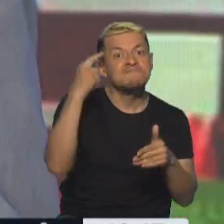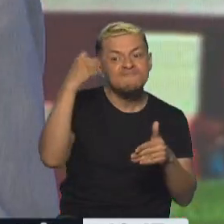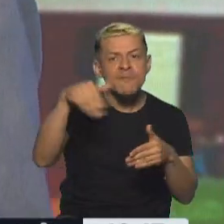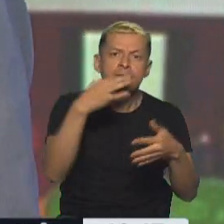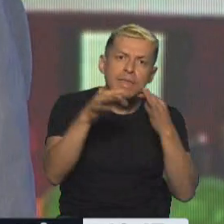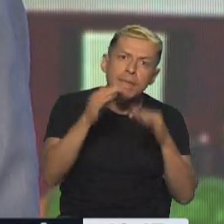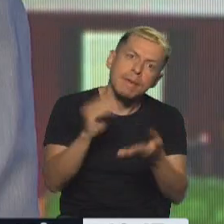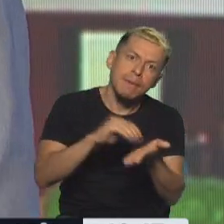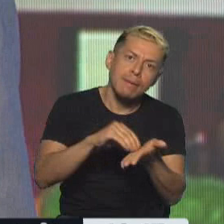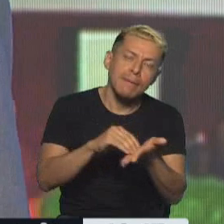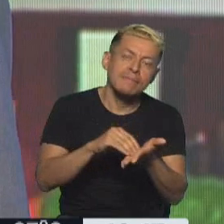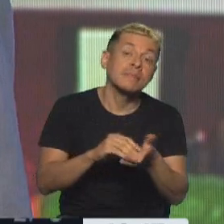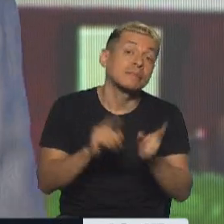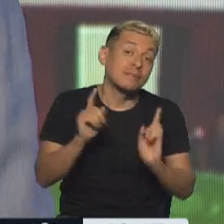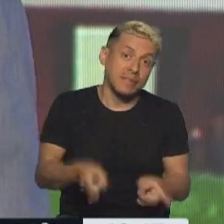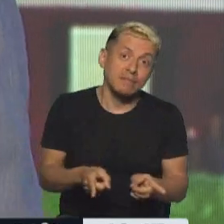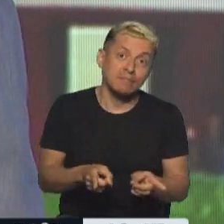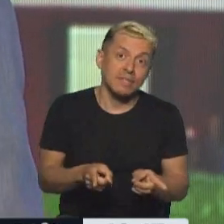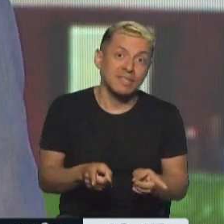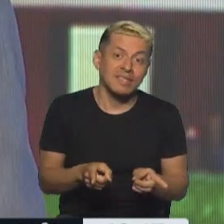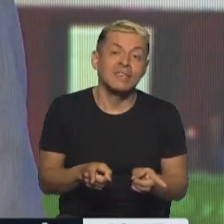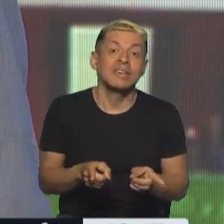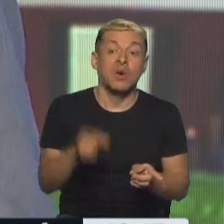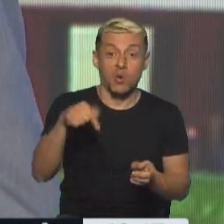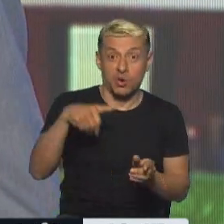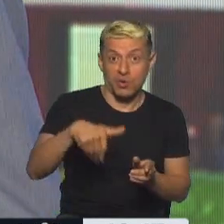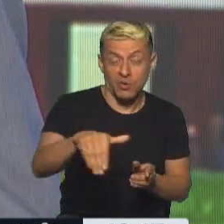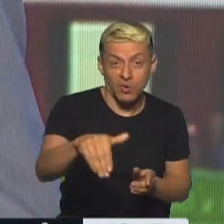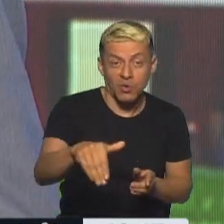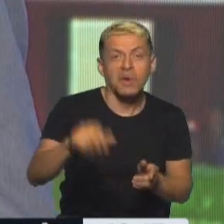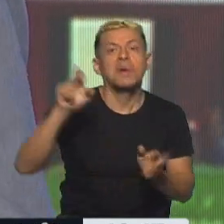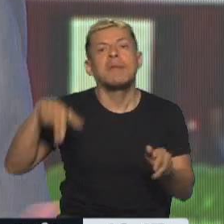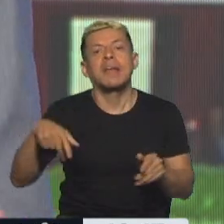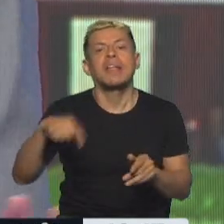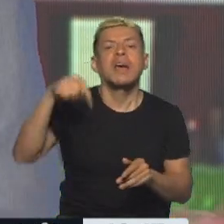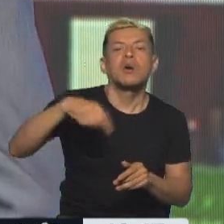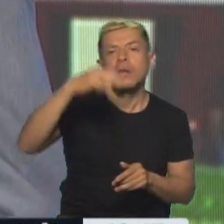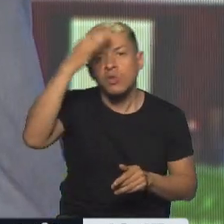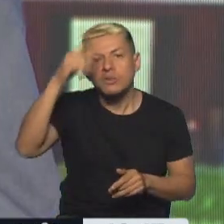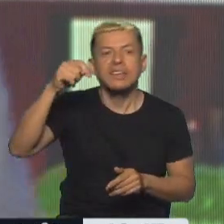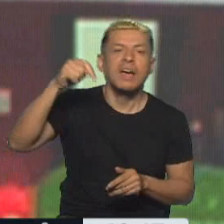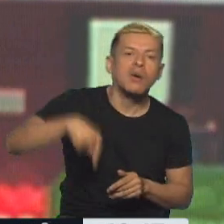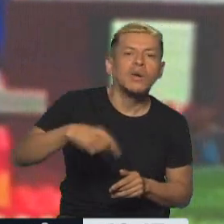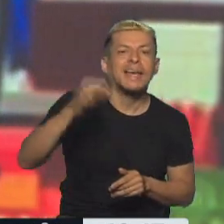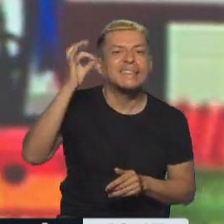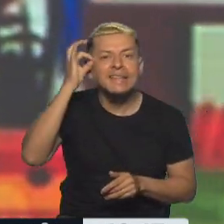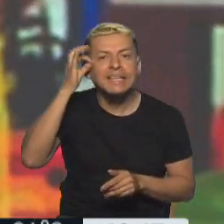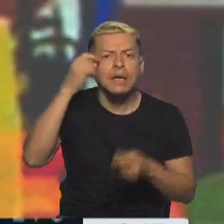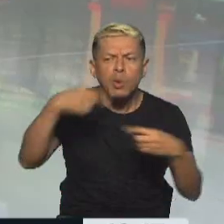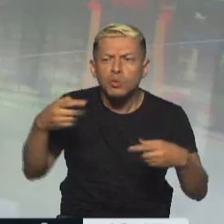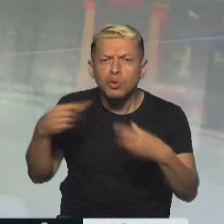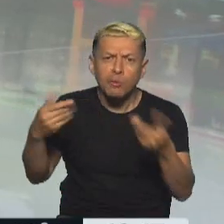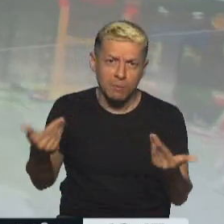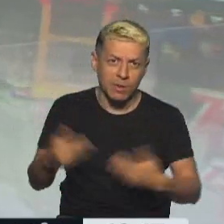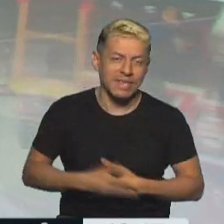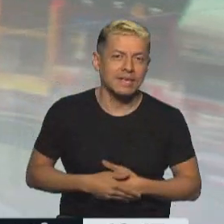y las posibilidades también que están a partir de ahora, con ahora 12, ahora 24, ahora 30, de comprar diferentes productos. Vamos a tomar contacto con